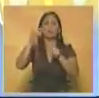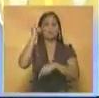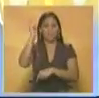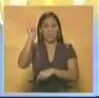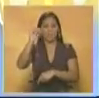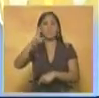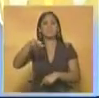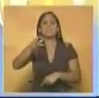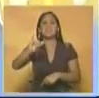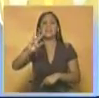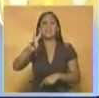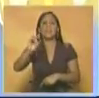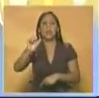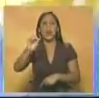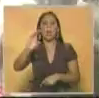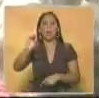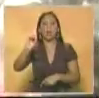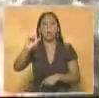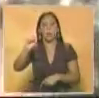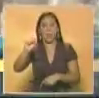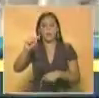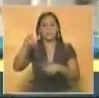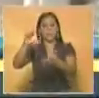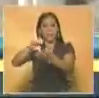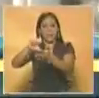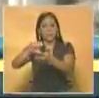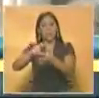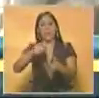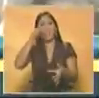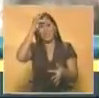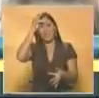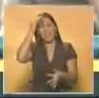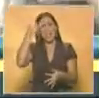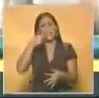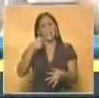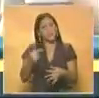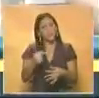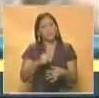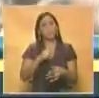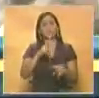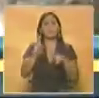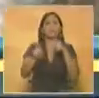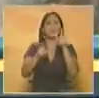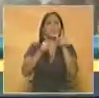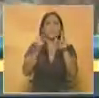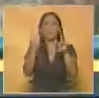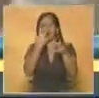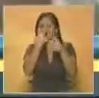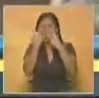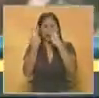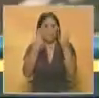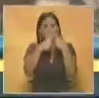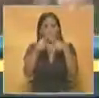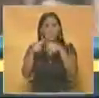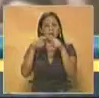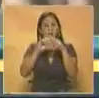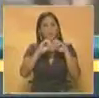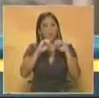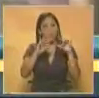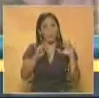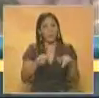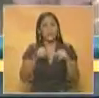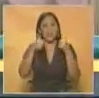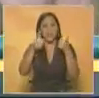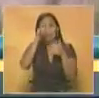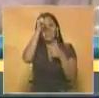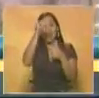Chivacoa. Lirio Pérez tiene el informe. La fiscal justificó que su recorrido por todas las oficinas del país comenzará en Yaracuy. Quiere